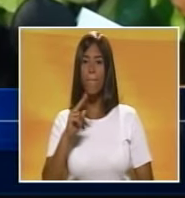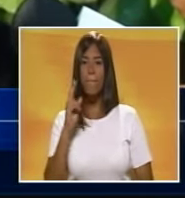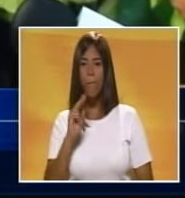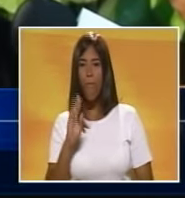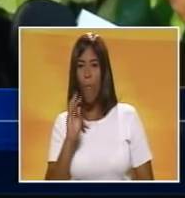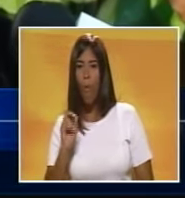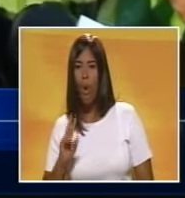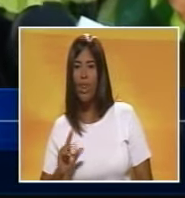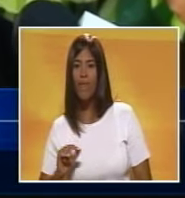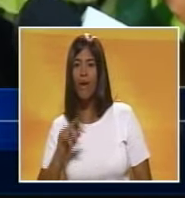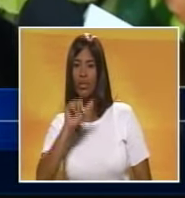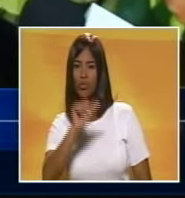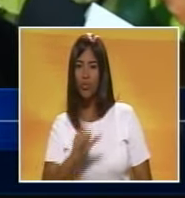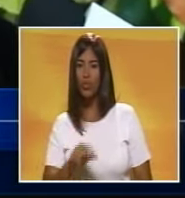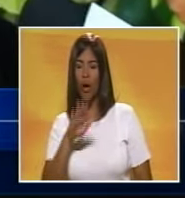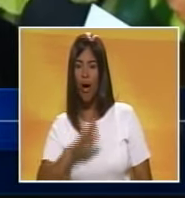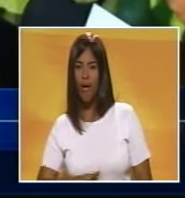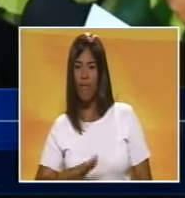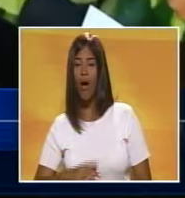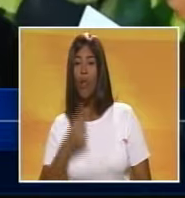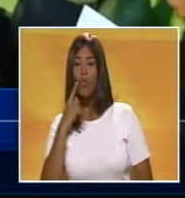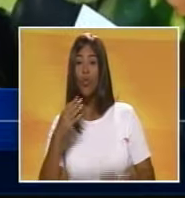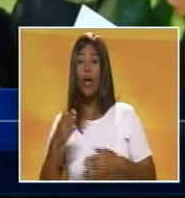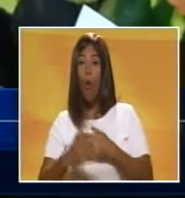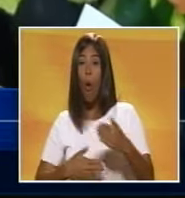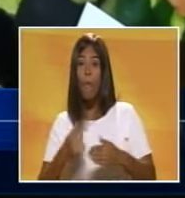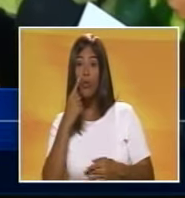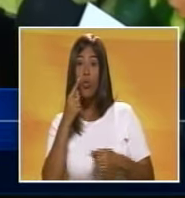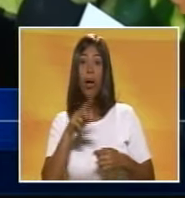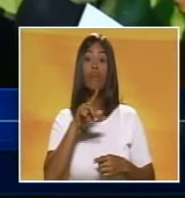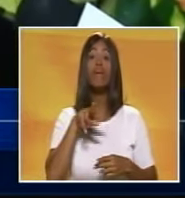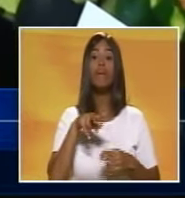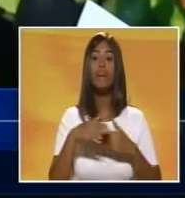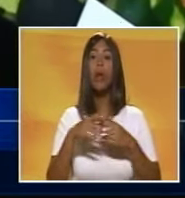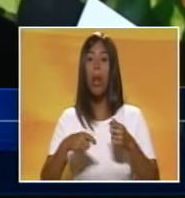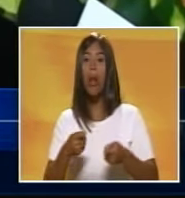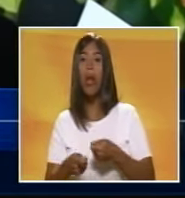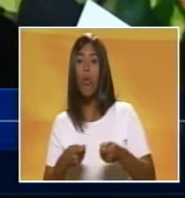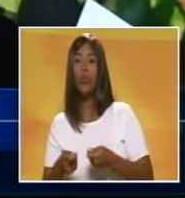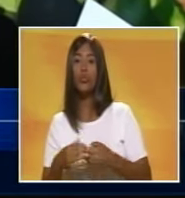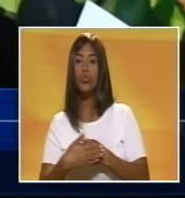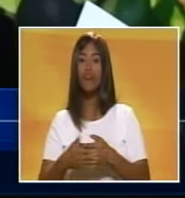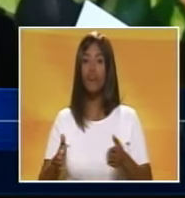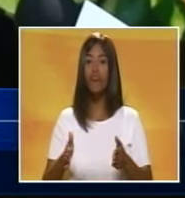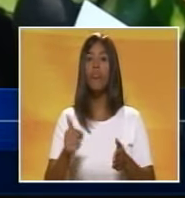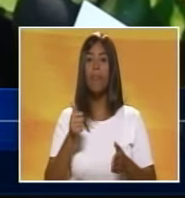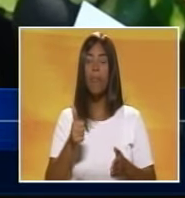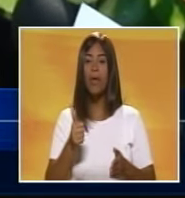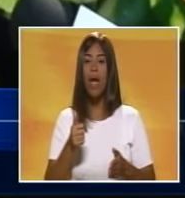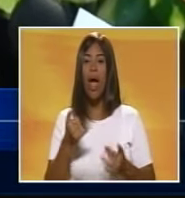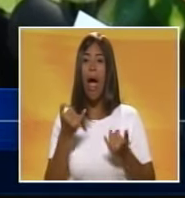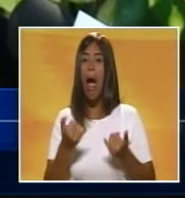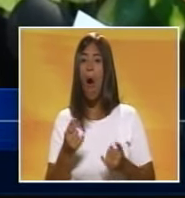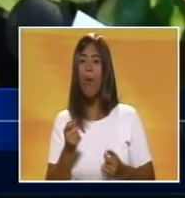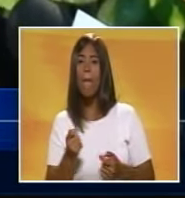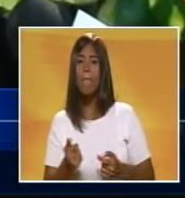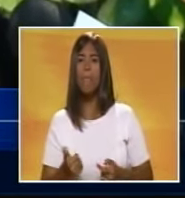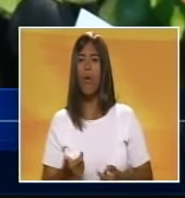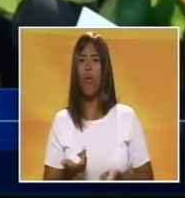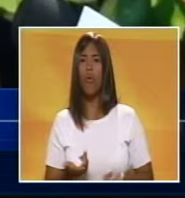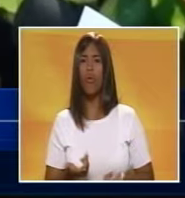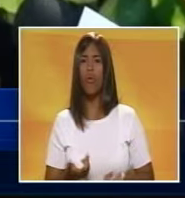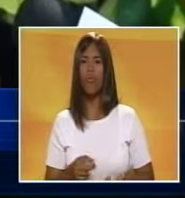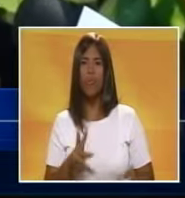las zonas que más comercios tiene, tú veías por cada cuadra un solo local comercial operativo. Oye, eso es